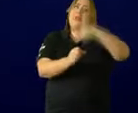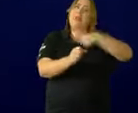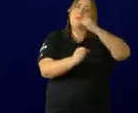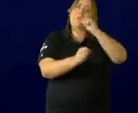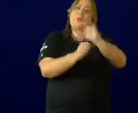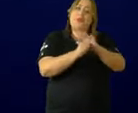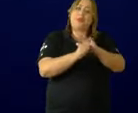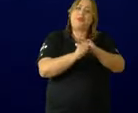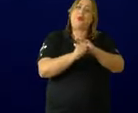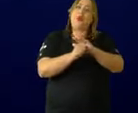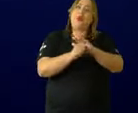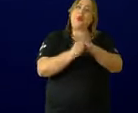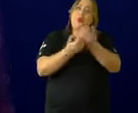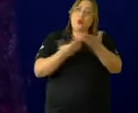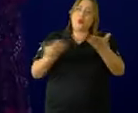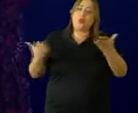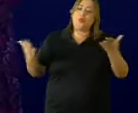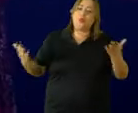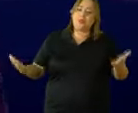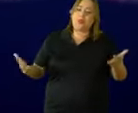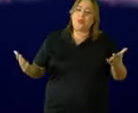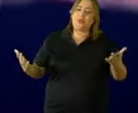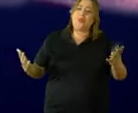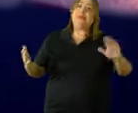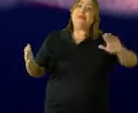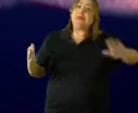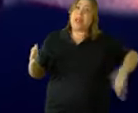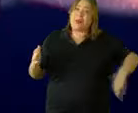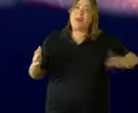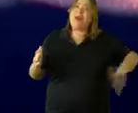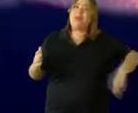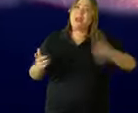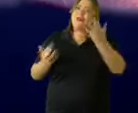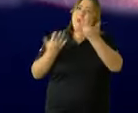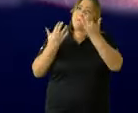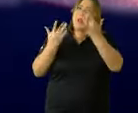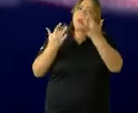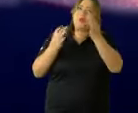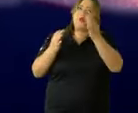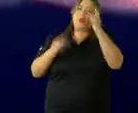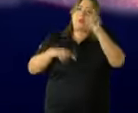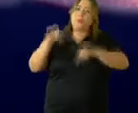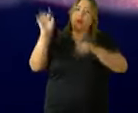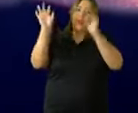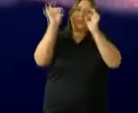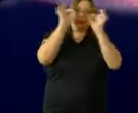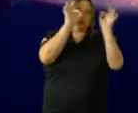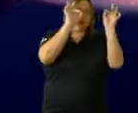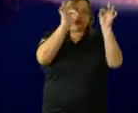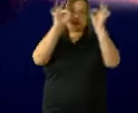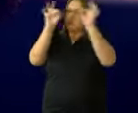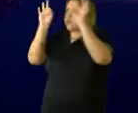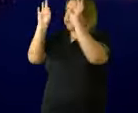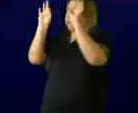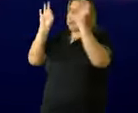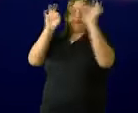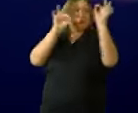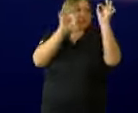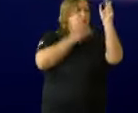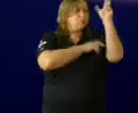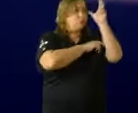ya muchas se han cumplido, pero hay otras que están por venir y yo no me puedo distraer, ni le puedo permitir al